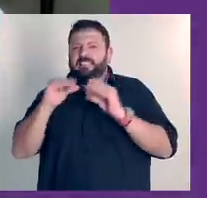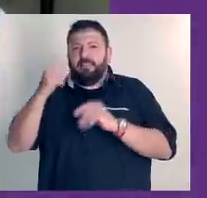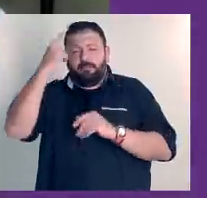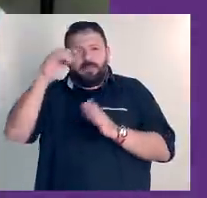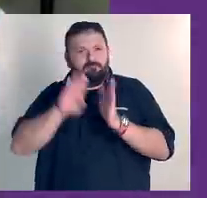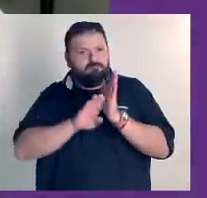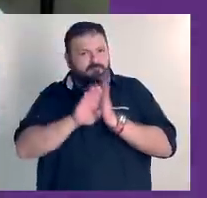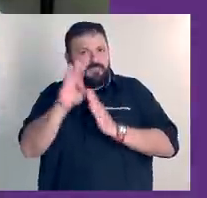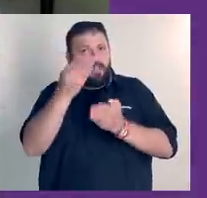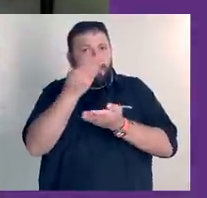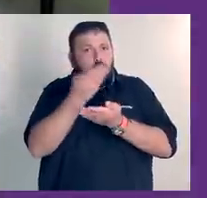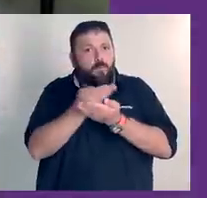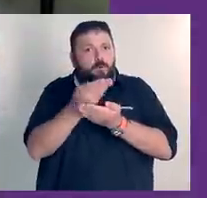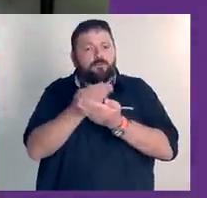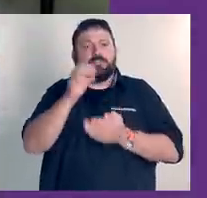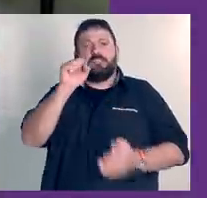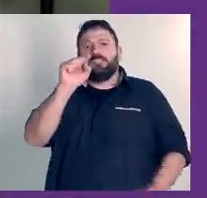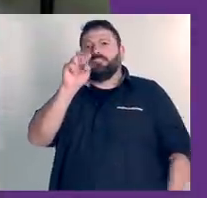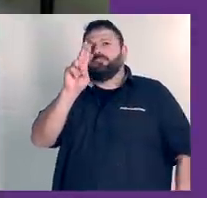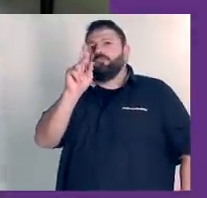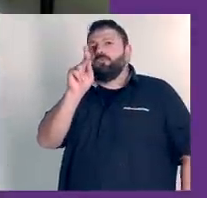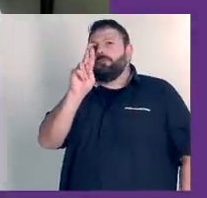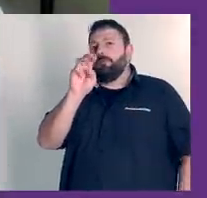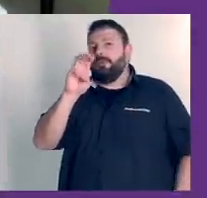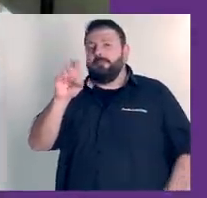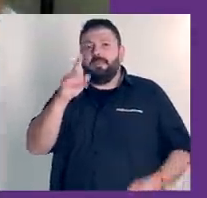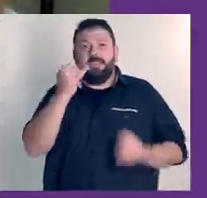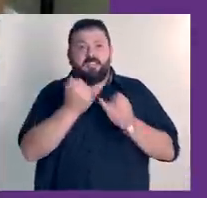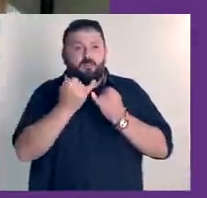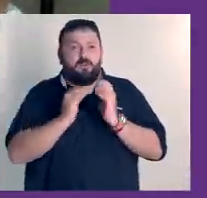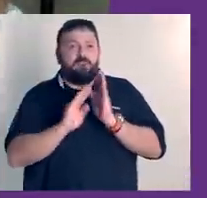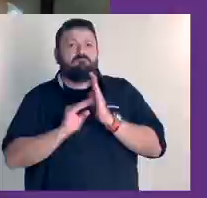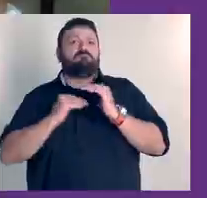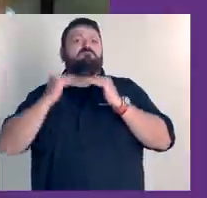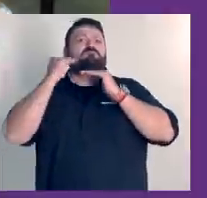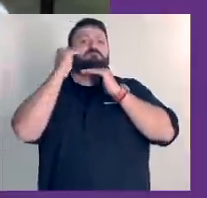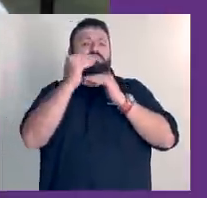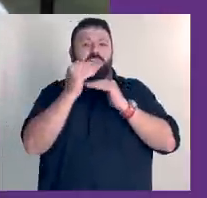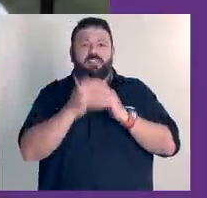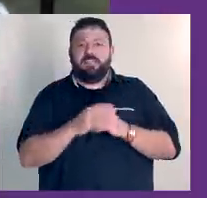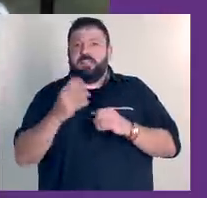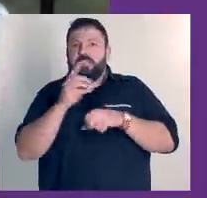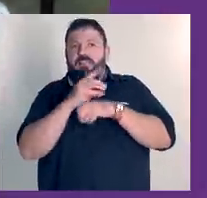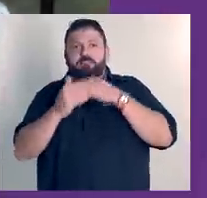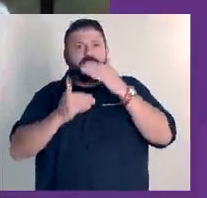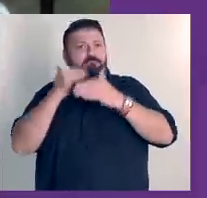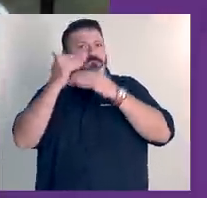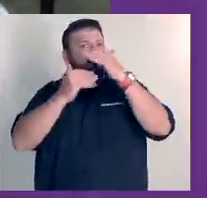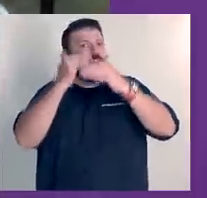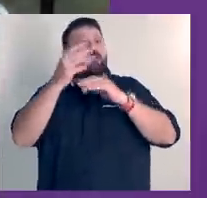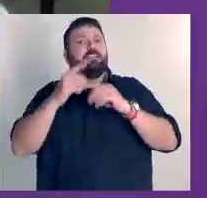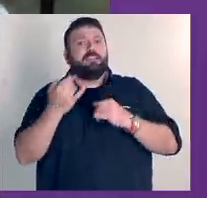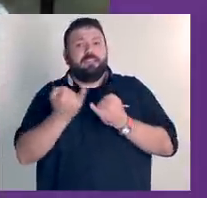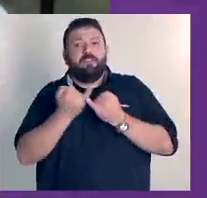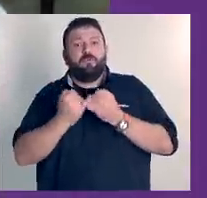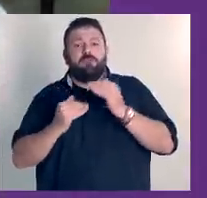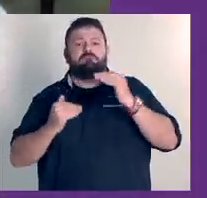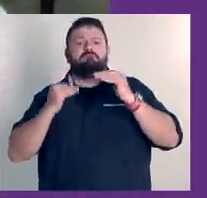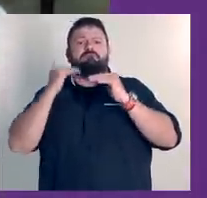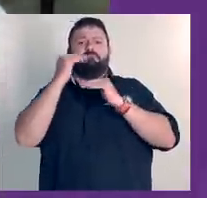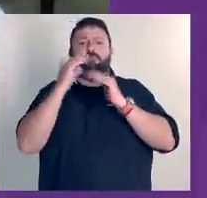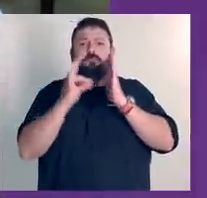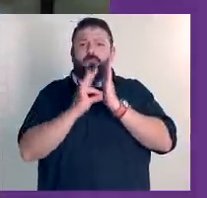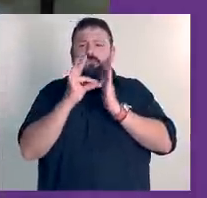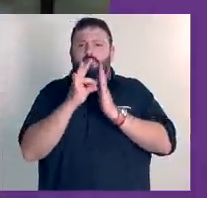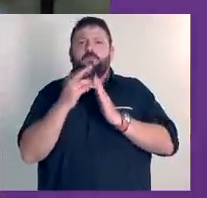es el primer escalón para llegar al diamante. Ahora me van a comprender cuando siga yo desarrollando la plática. Y el siguiente punto es que cada